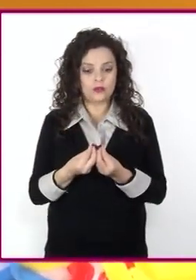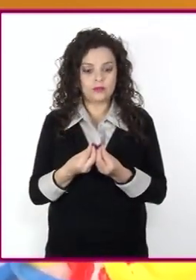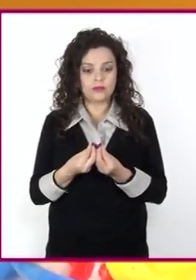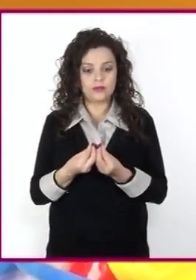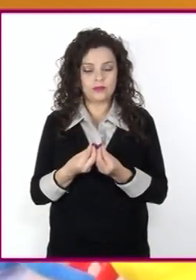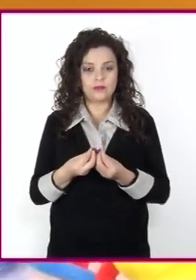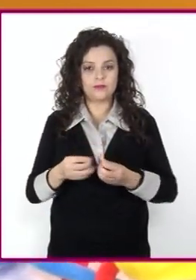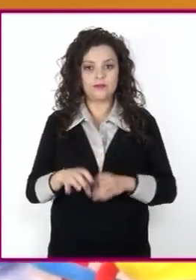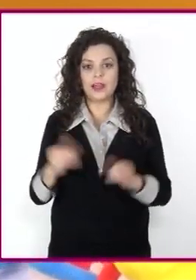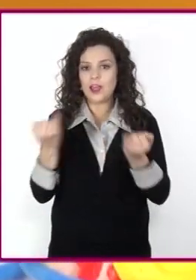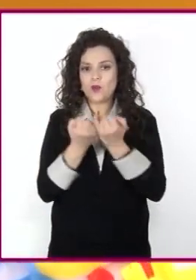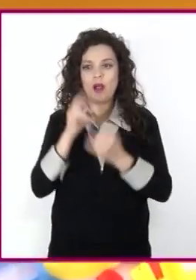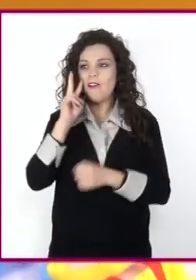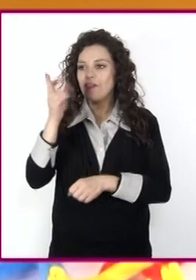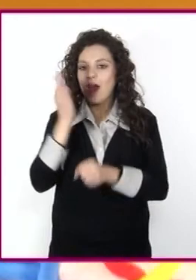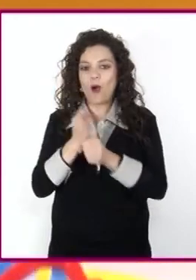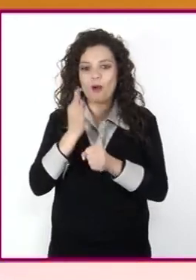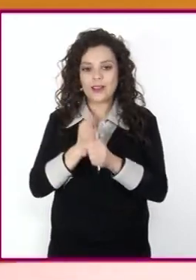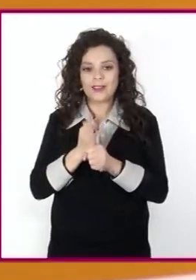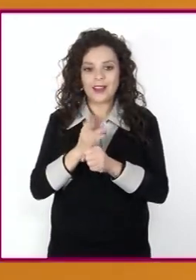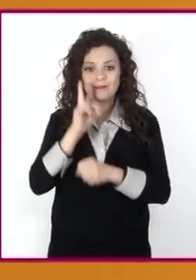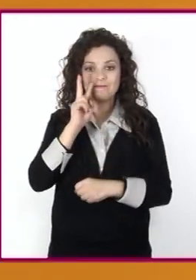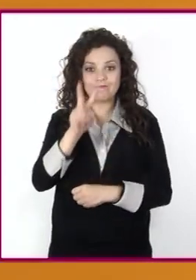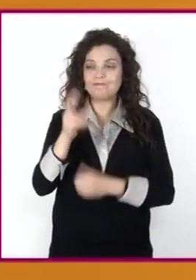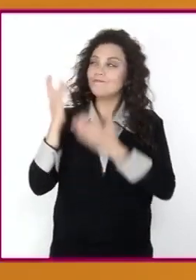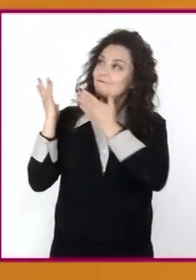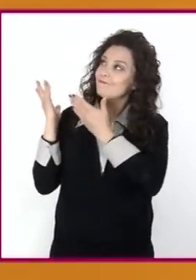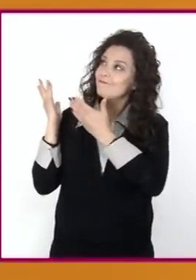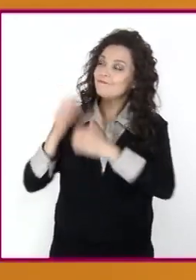Como se muestra de esta manera.